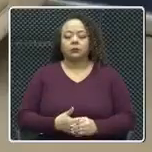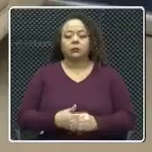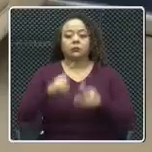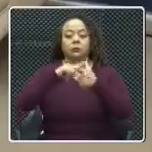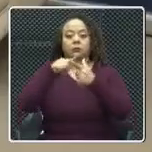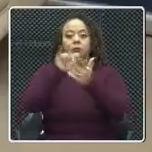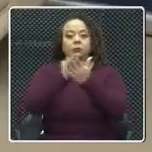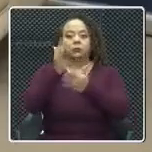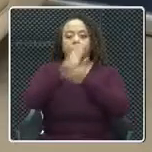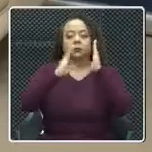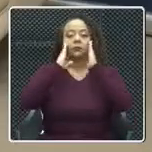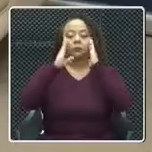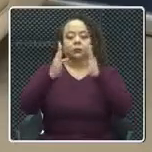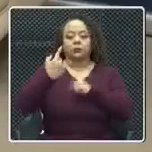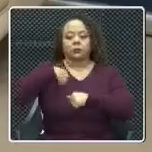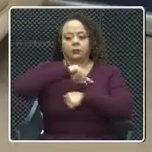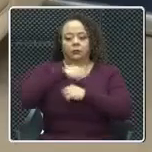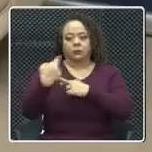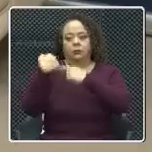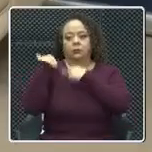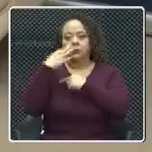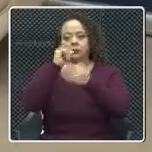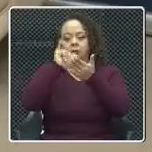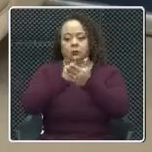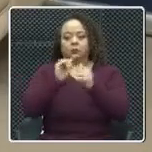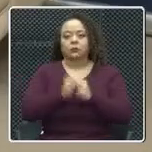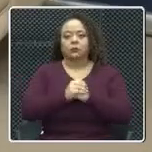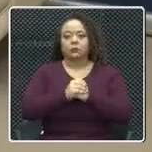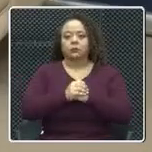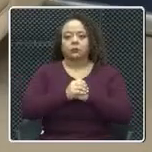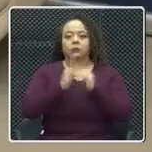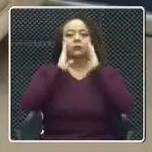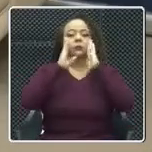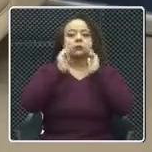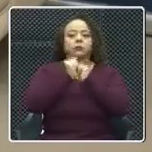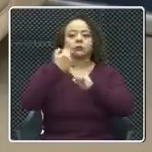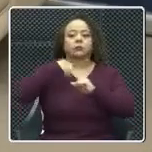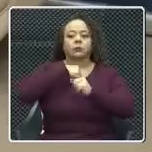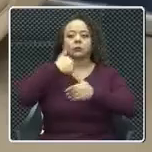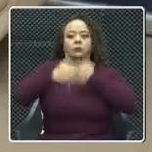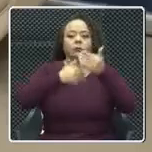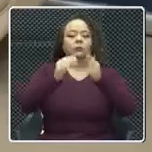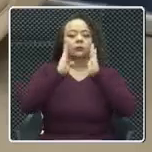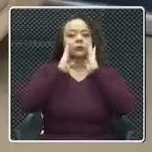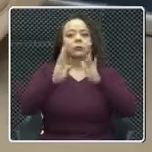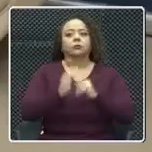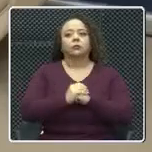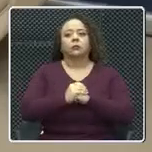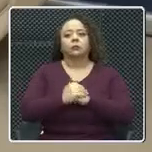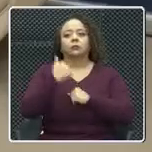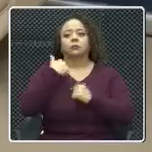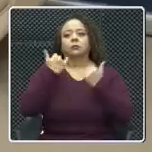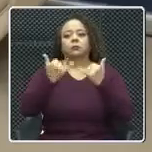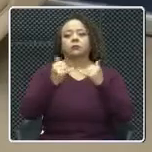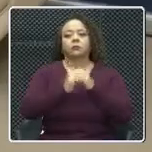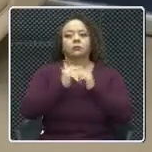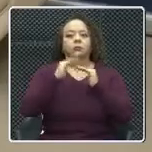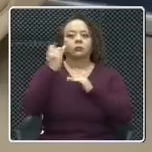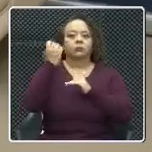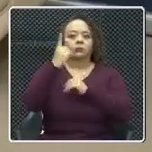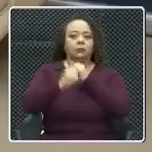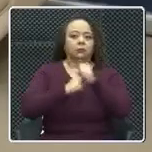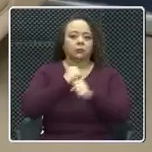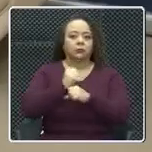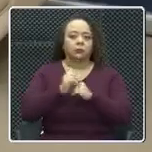de atención que nos corresponde a nosotros y ahí es donde entramos, ¿verdad? Con nuestro proceso de atención que tiene ya más de 11